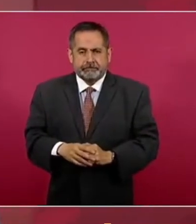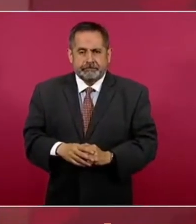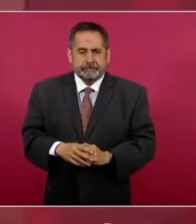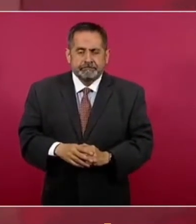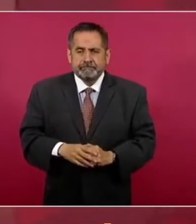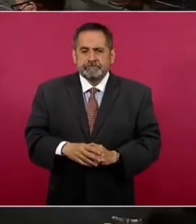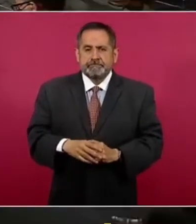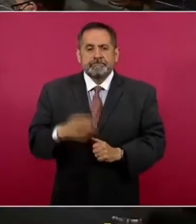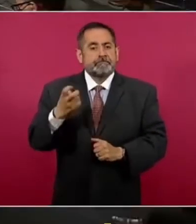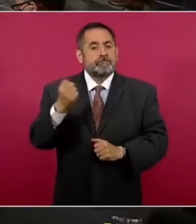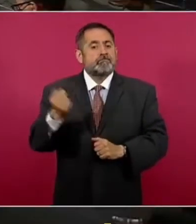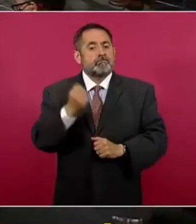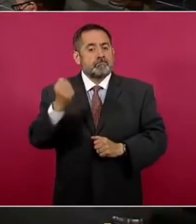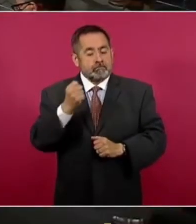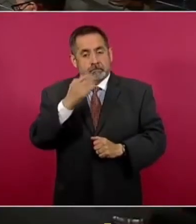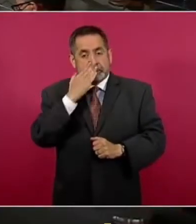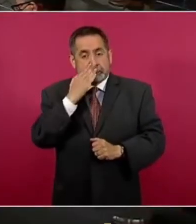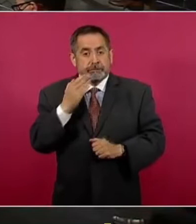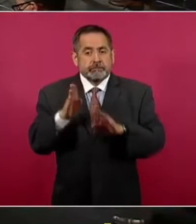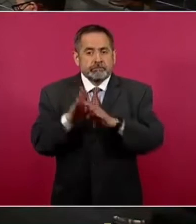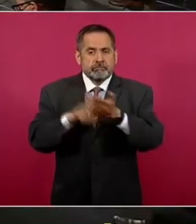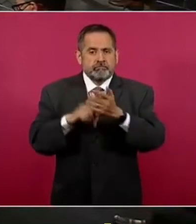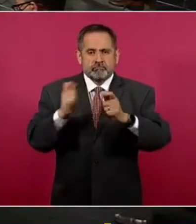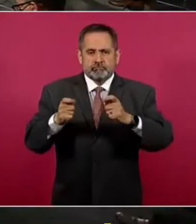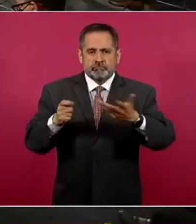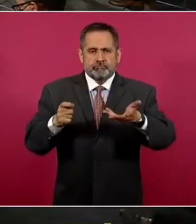Y afortunadamente por cuatro